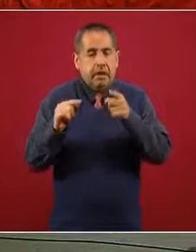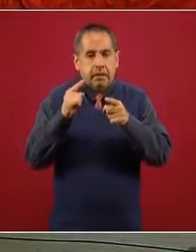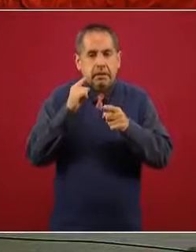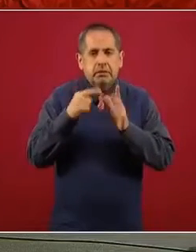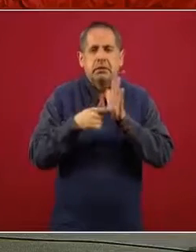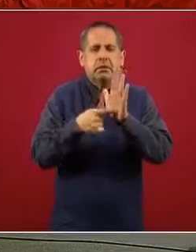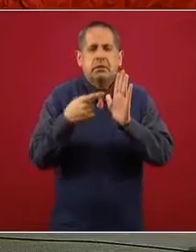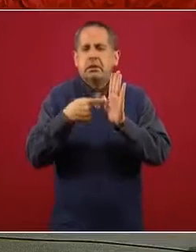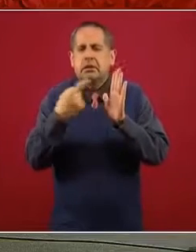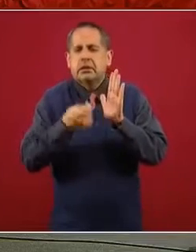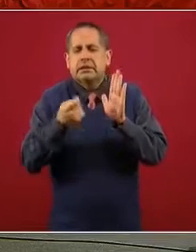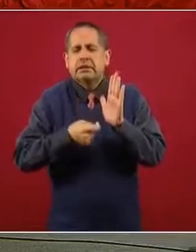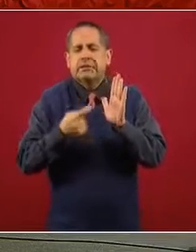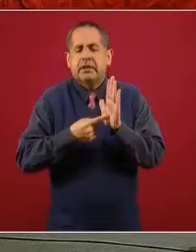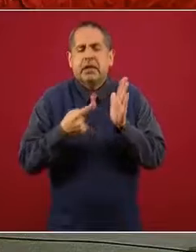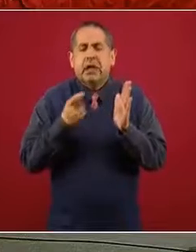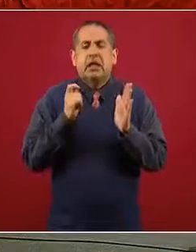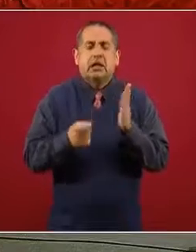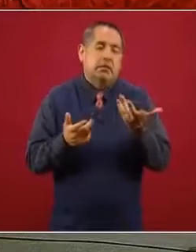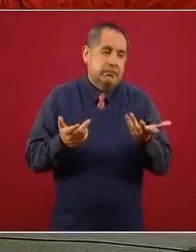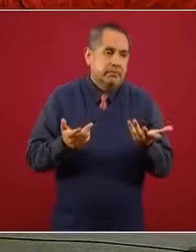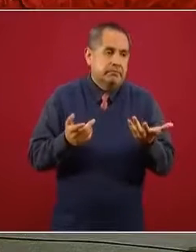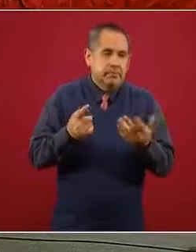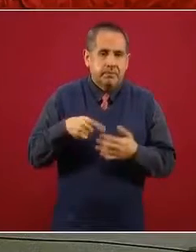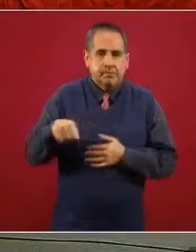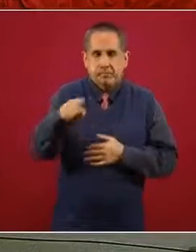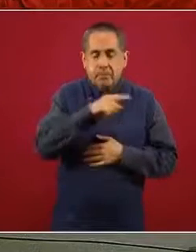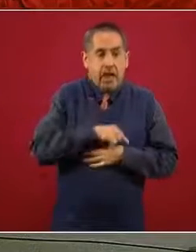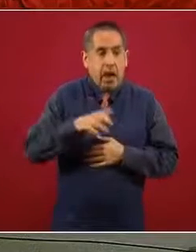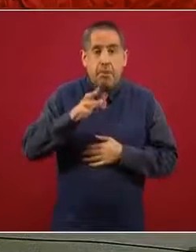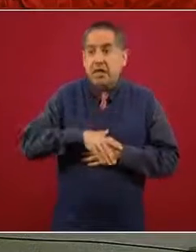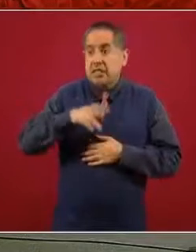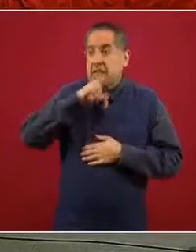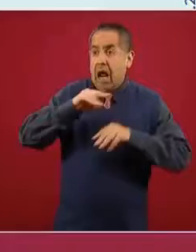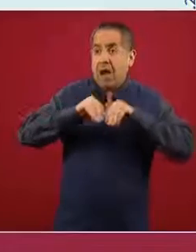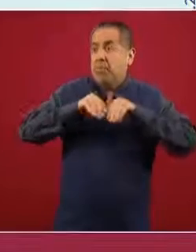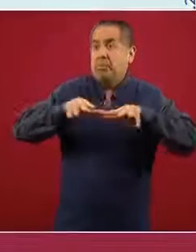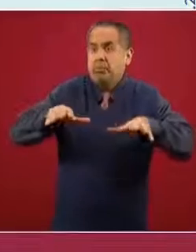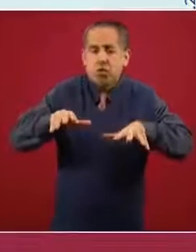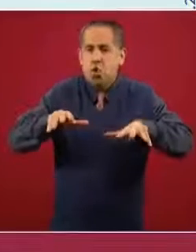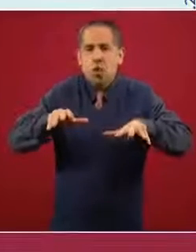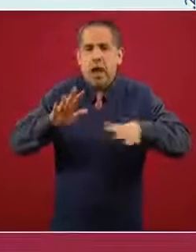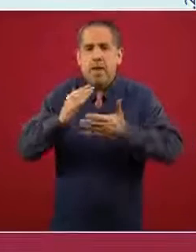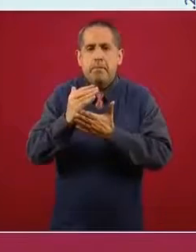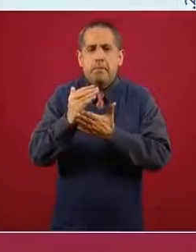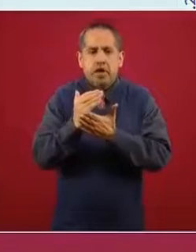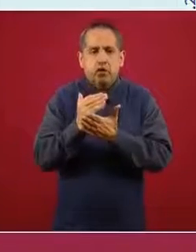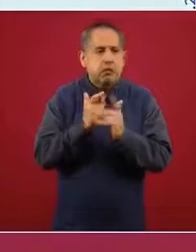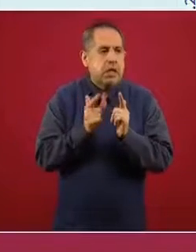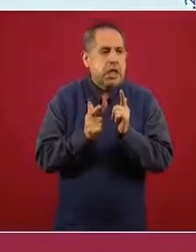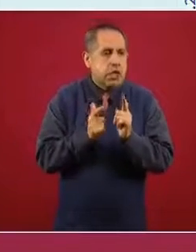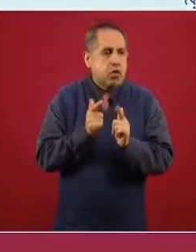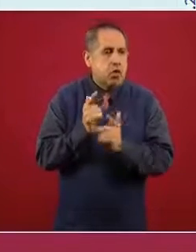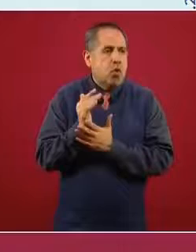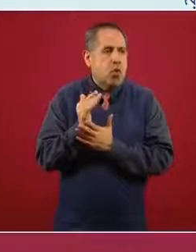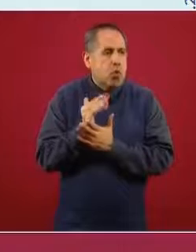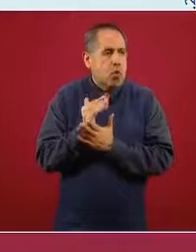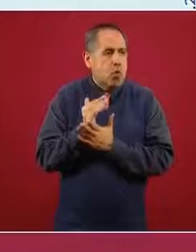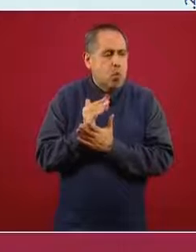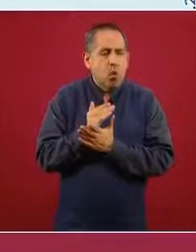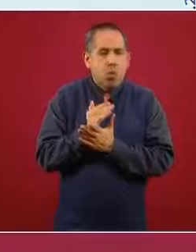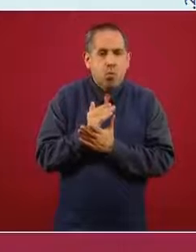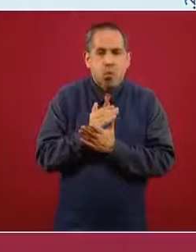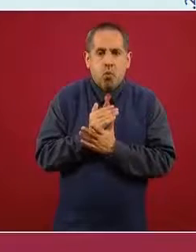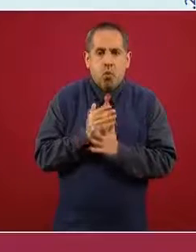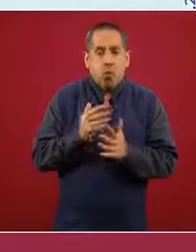está representando es precisamente la desaceleración de la epidemia en el país, ¿sí? Porque si yo